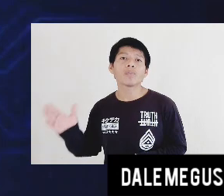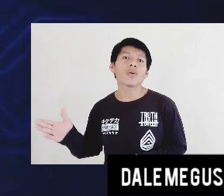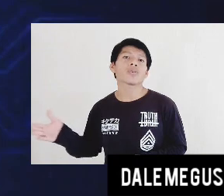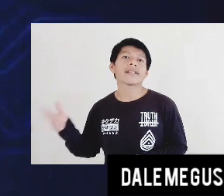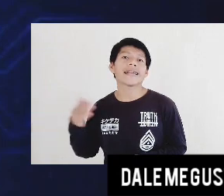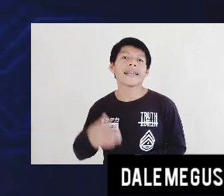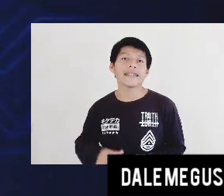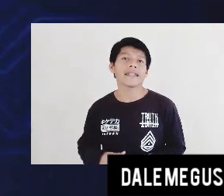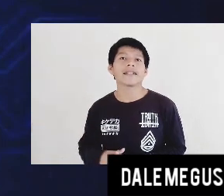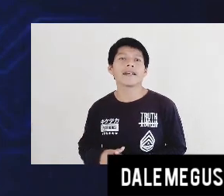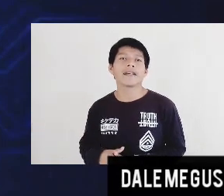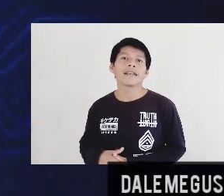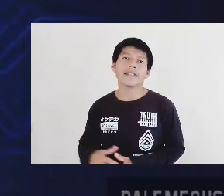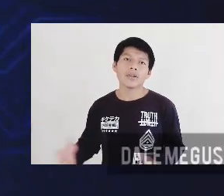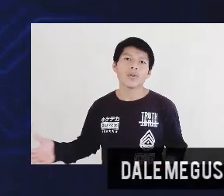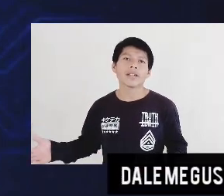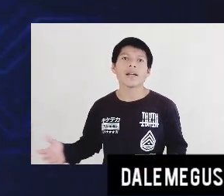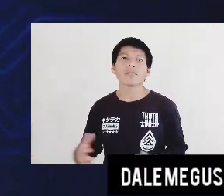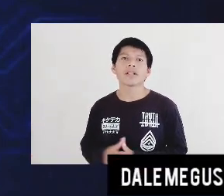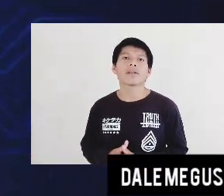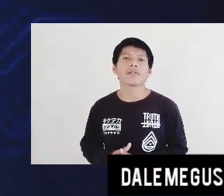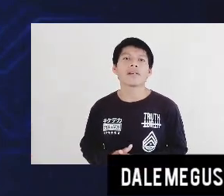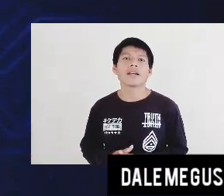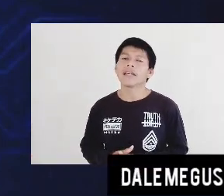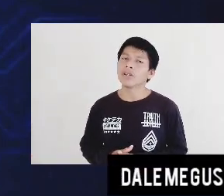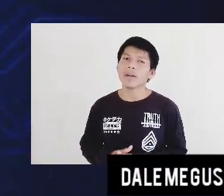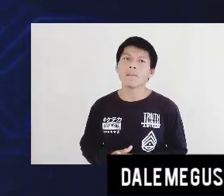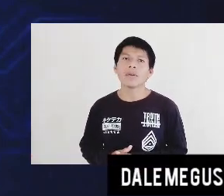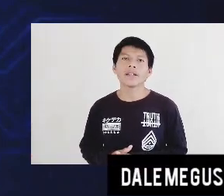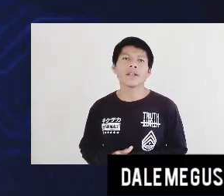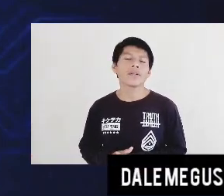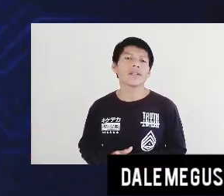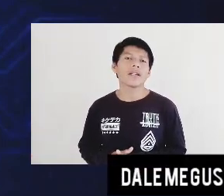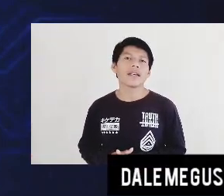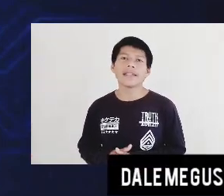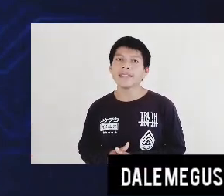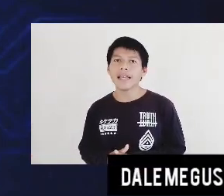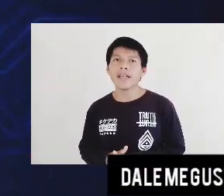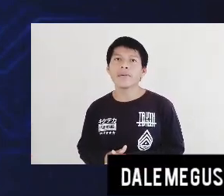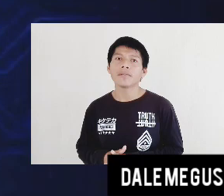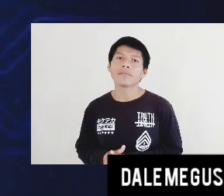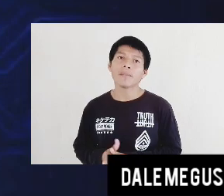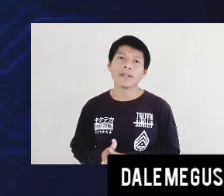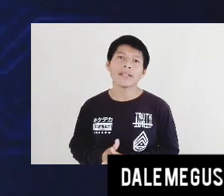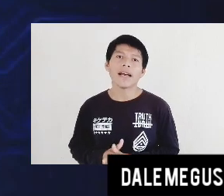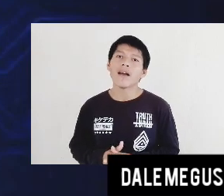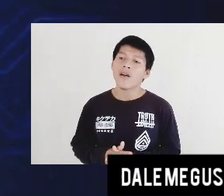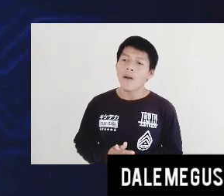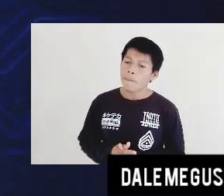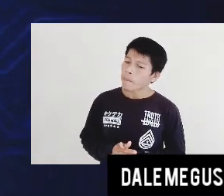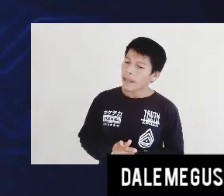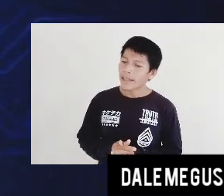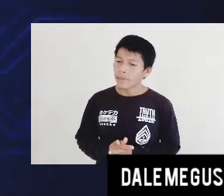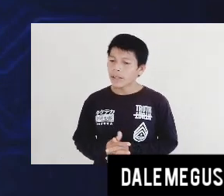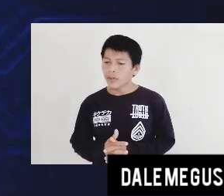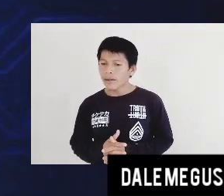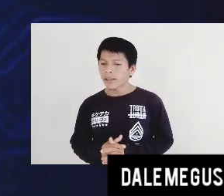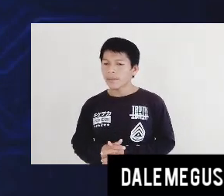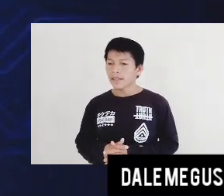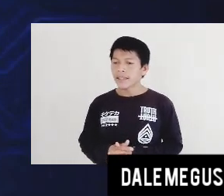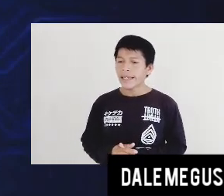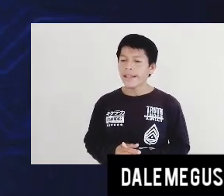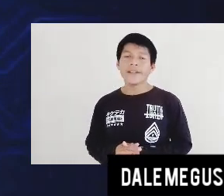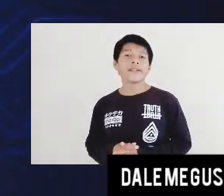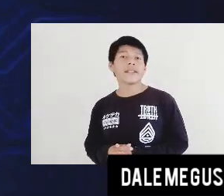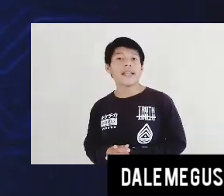de unos pocos regrese, y eso es lo que están buscando. Y no van a poder, señores, y este libro demuestra una